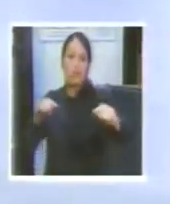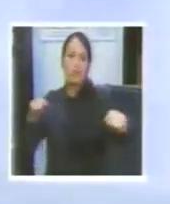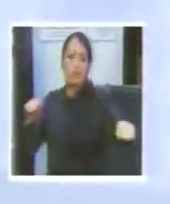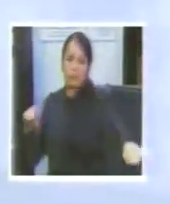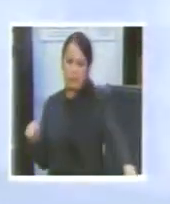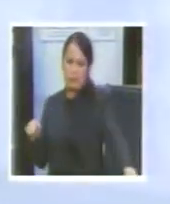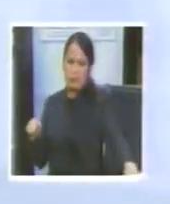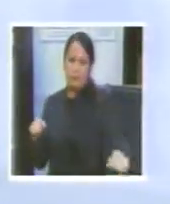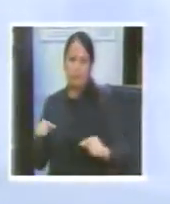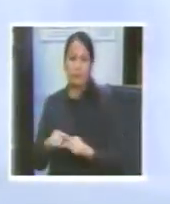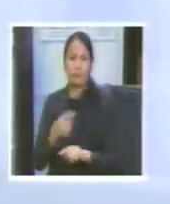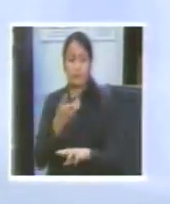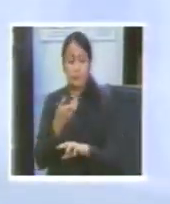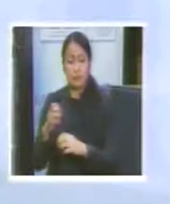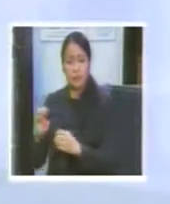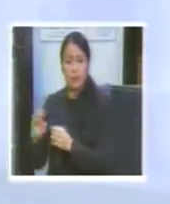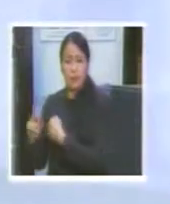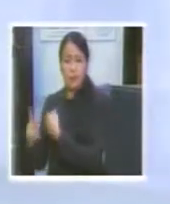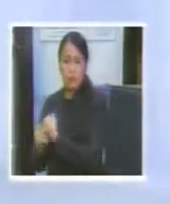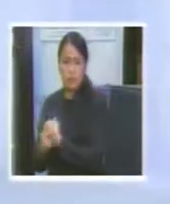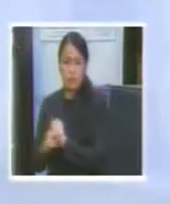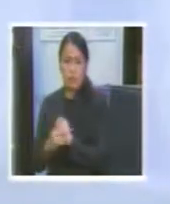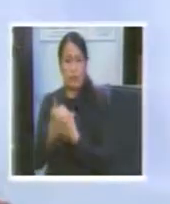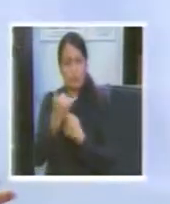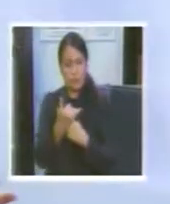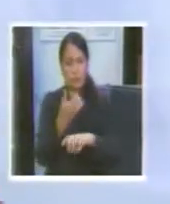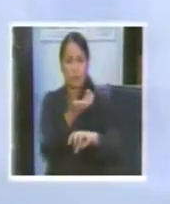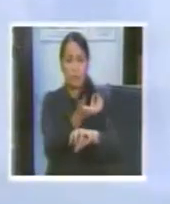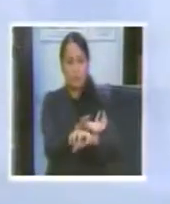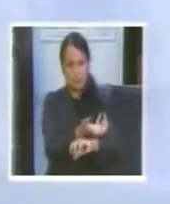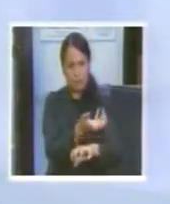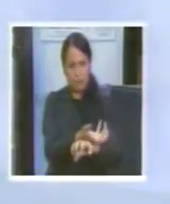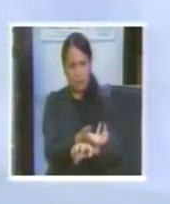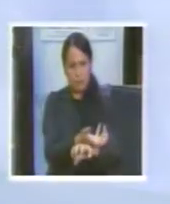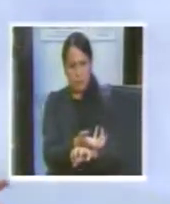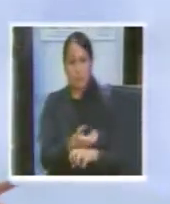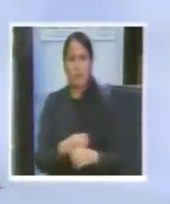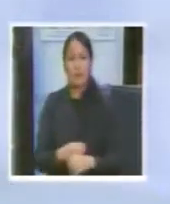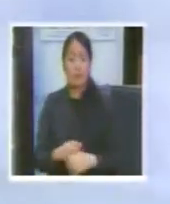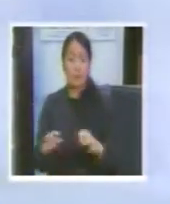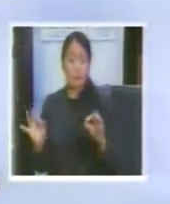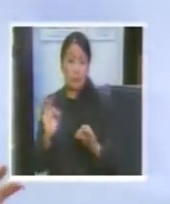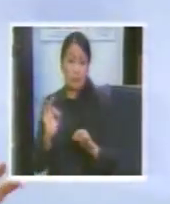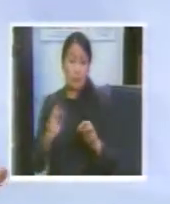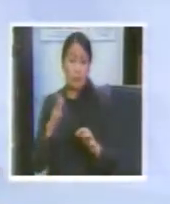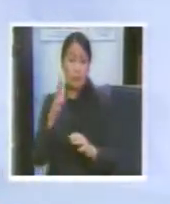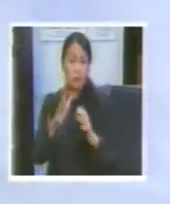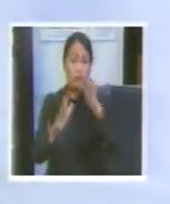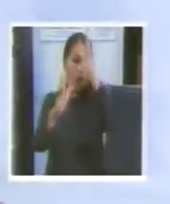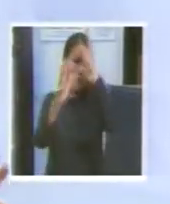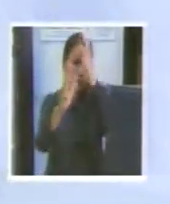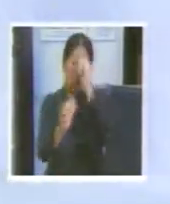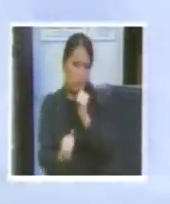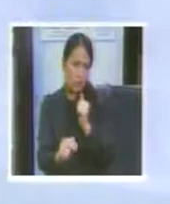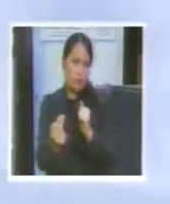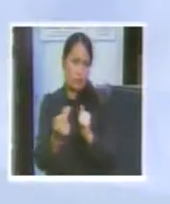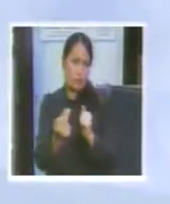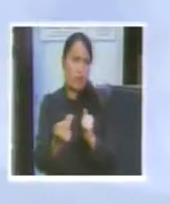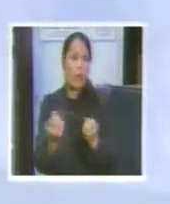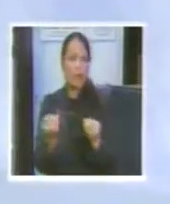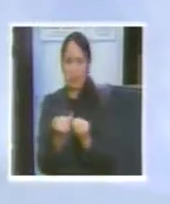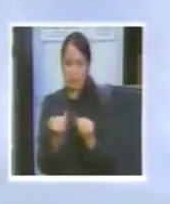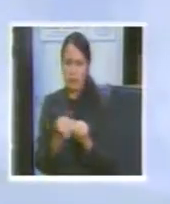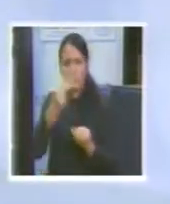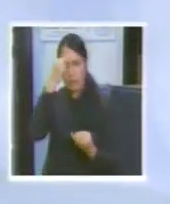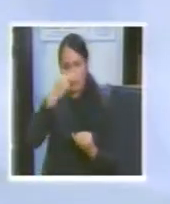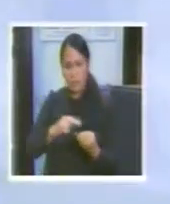transatlántico entre Europa y Estados Unidos, si llega a cerrarse, pues hará necesario que México también revise